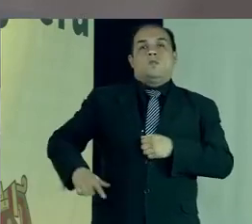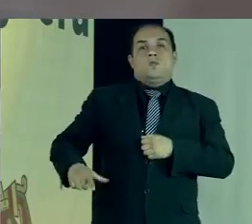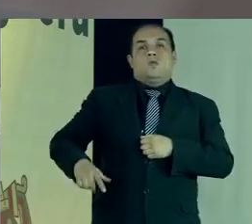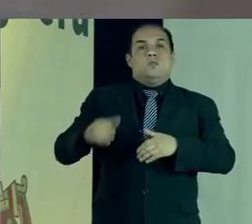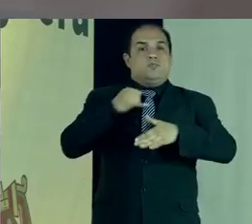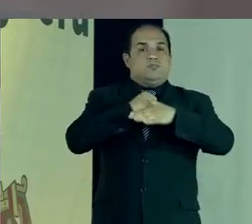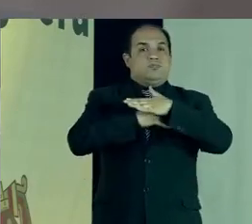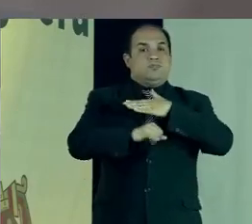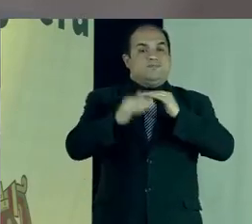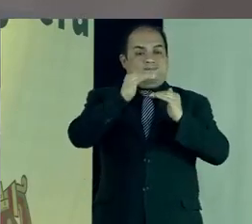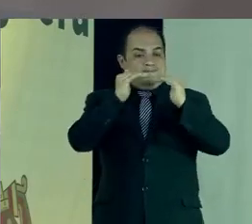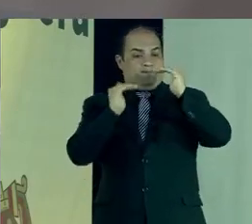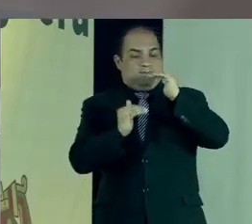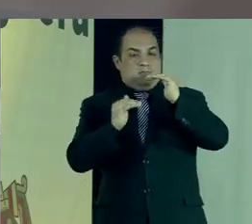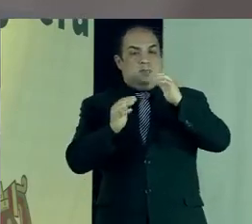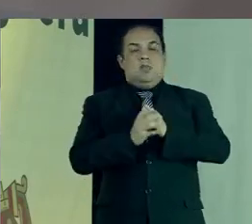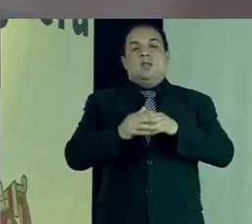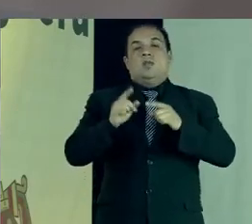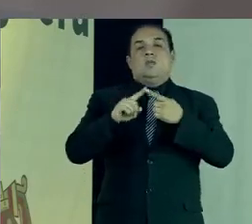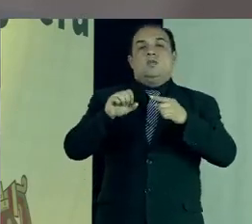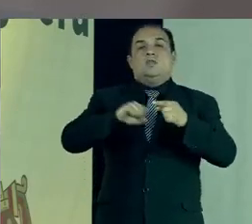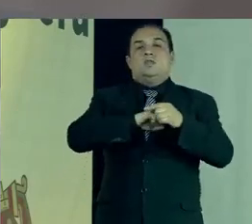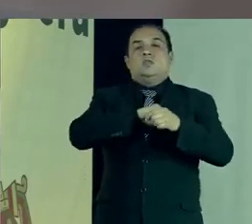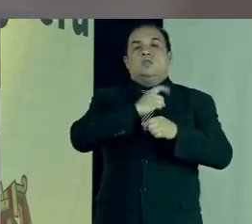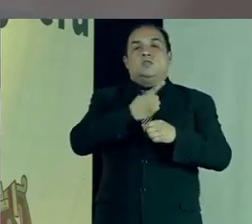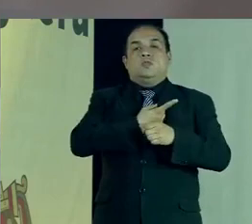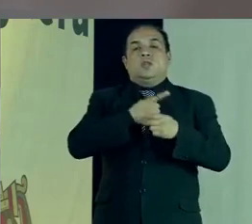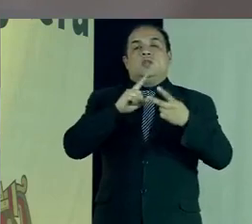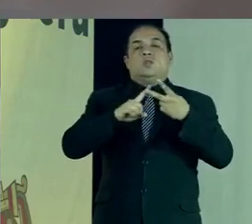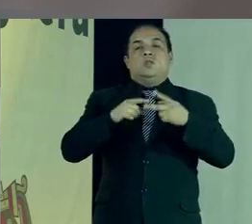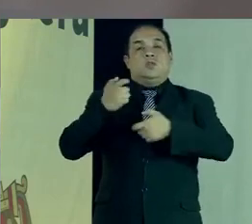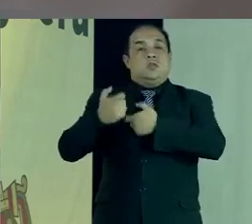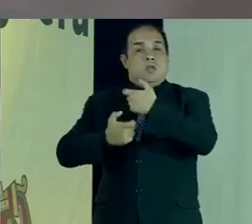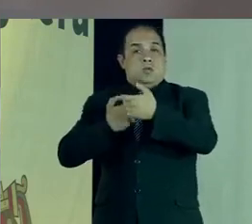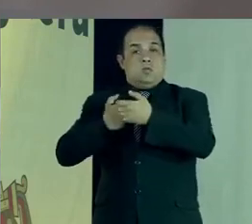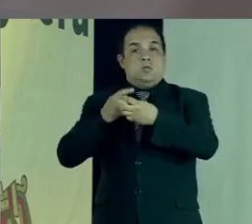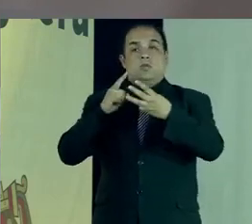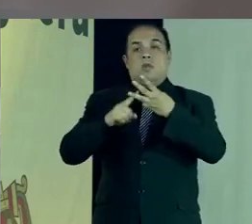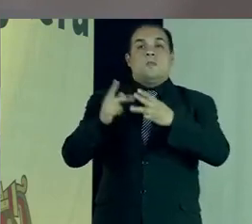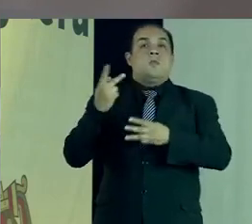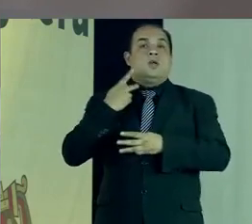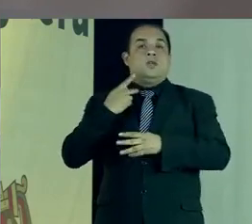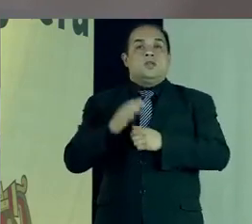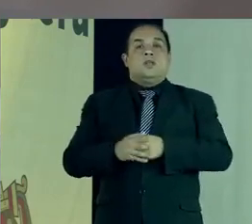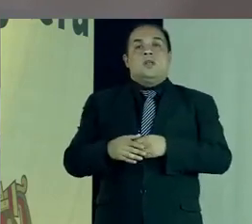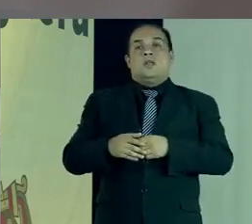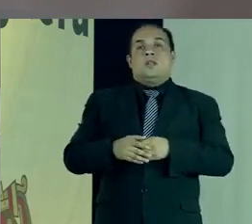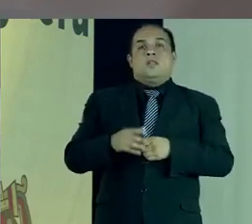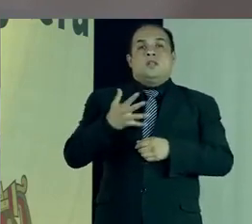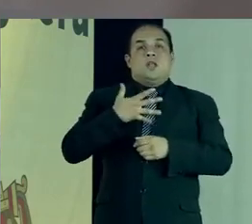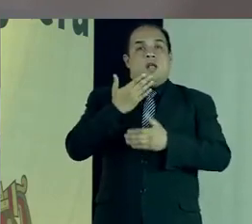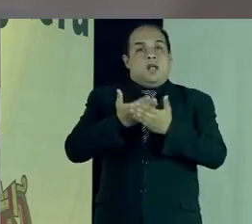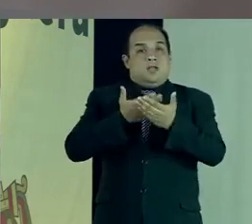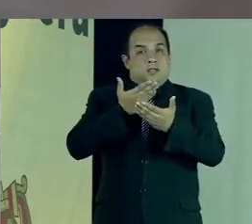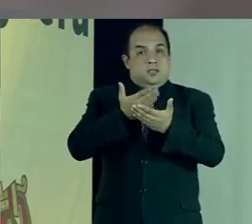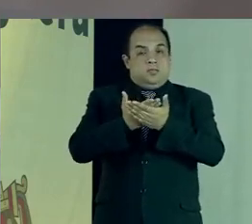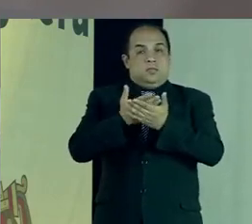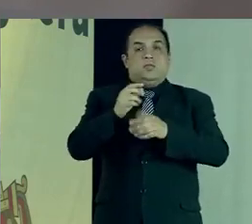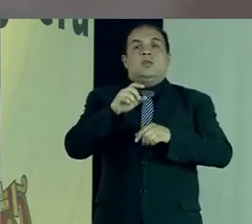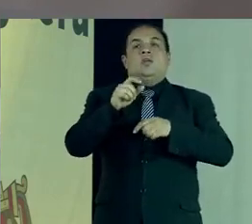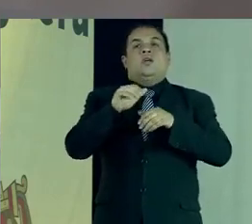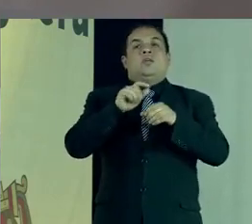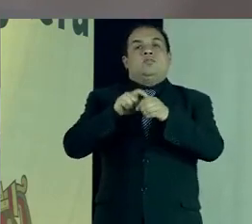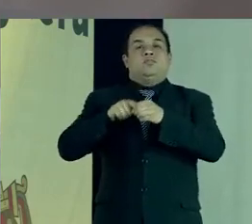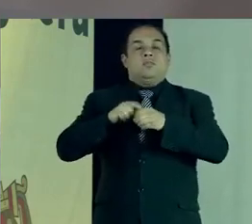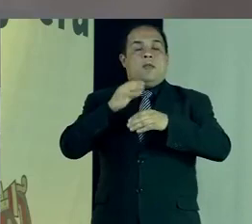profundamente desigual en lo social en lo económico en lo político en el acceso a servicios de bienestar de